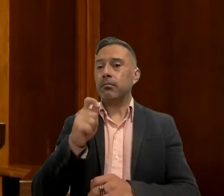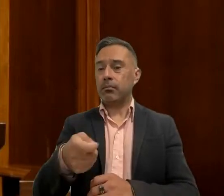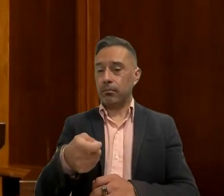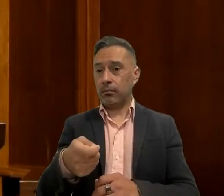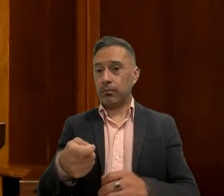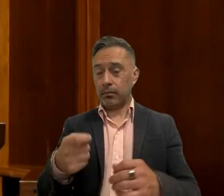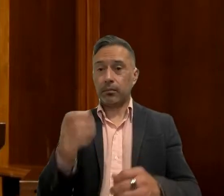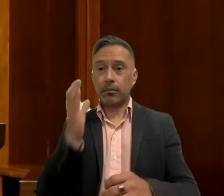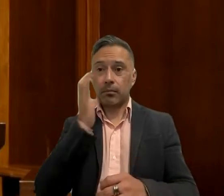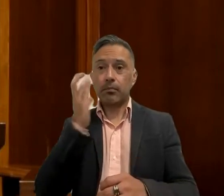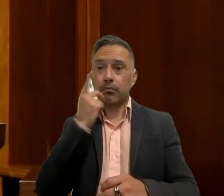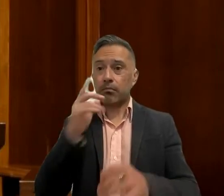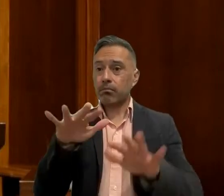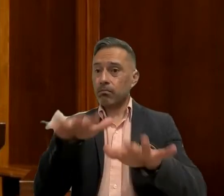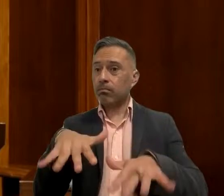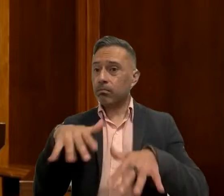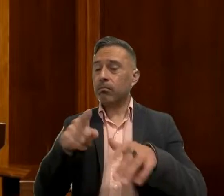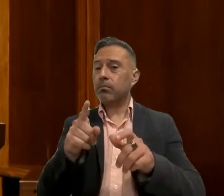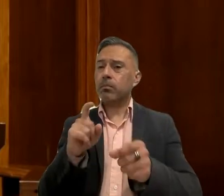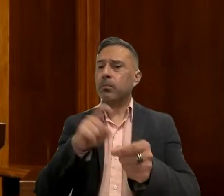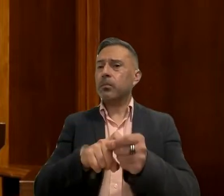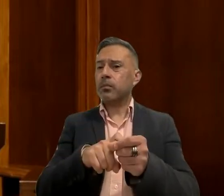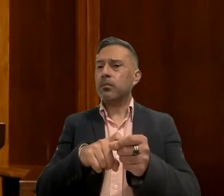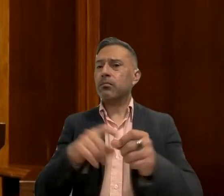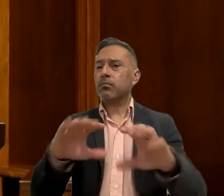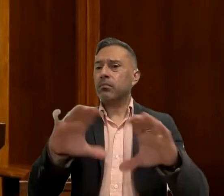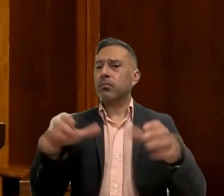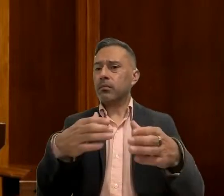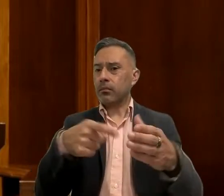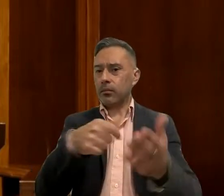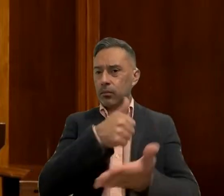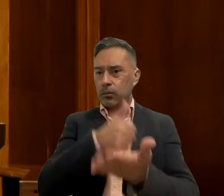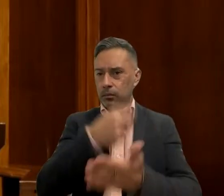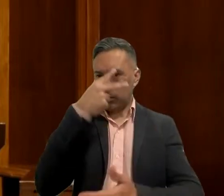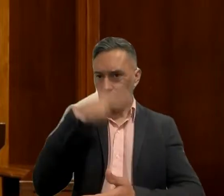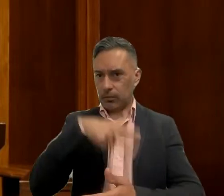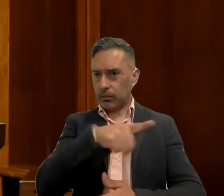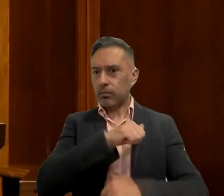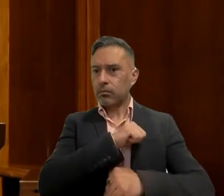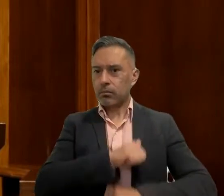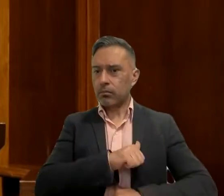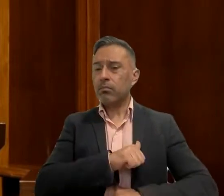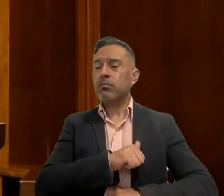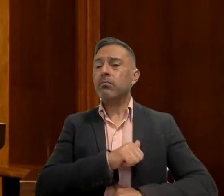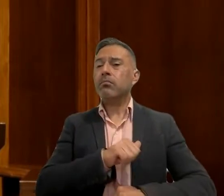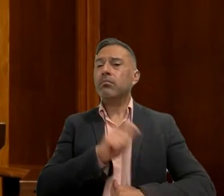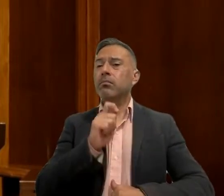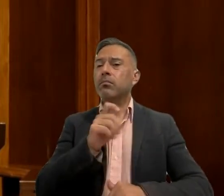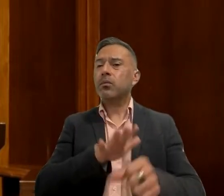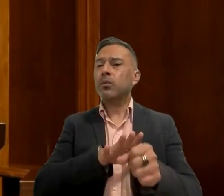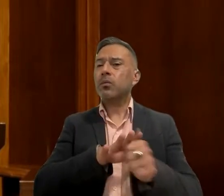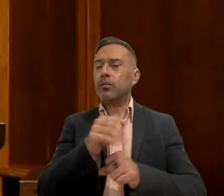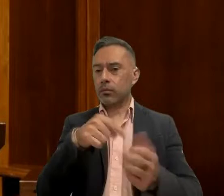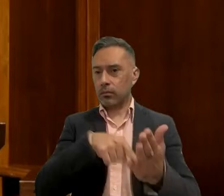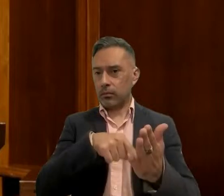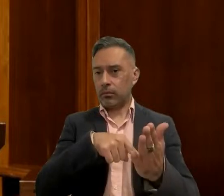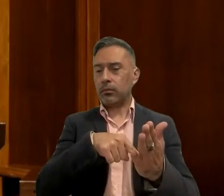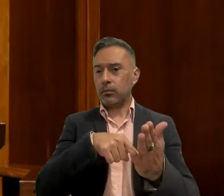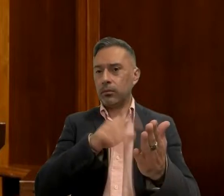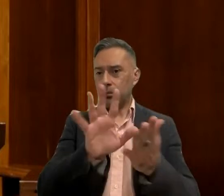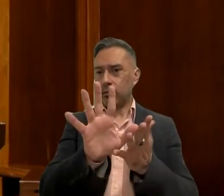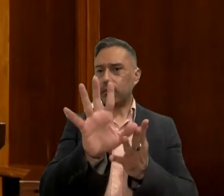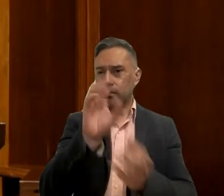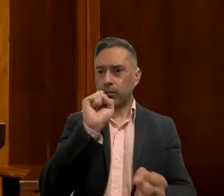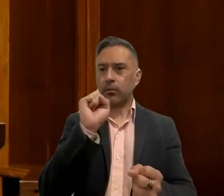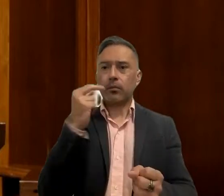poder legislativo se deposita en la legislatura de la Ciudad de México, la cual se integrará en los términos que establezca la